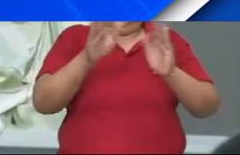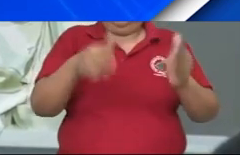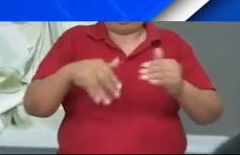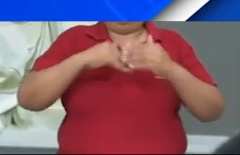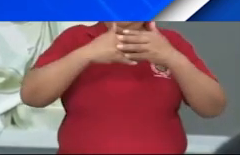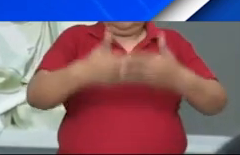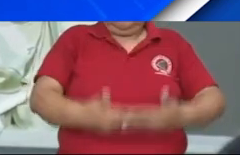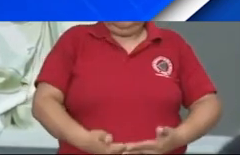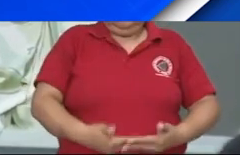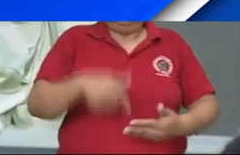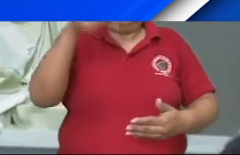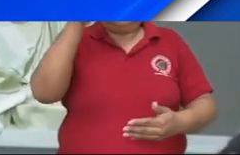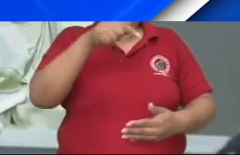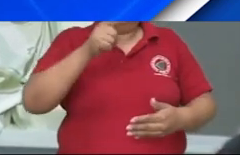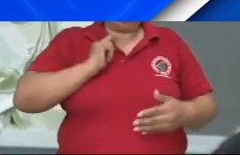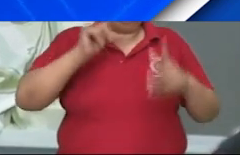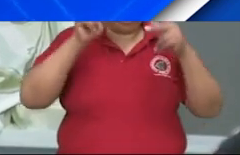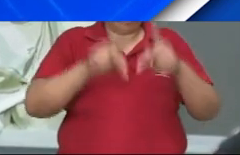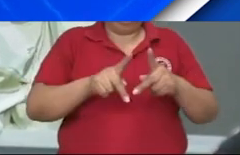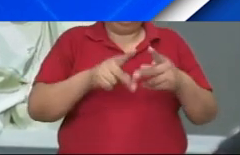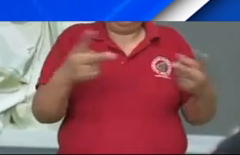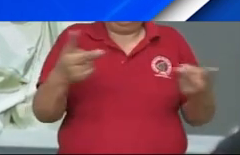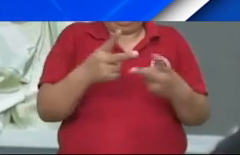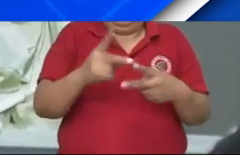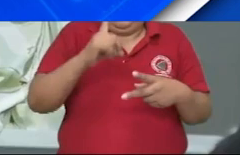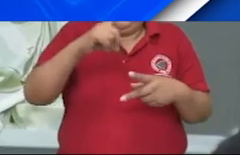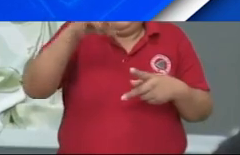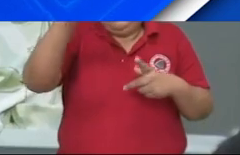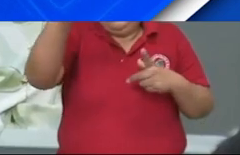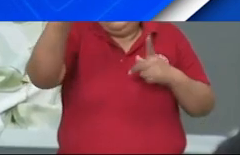embarazadas que en su mayoría habitan en